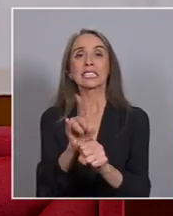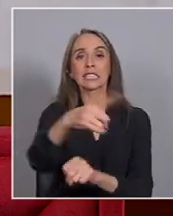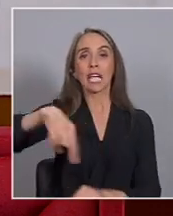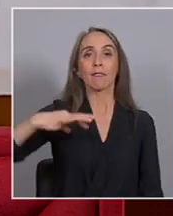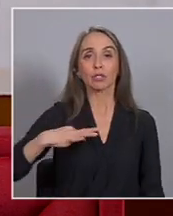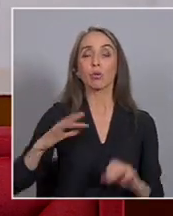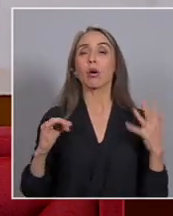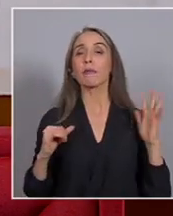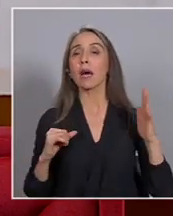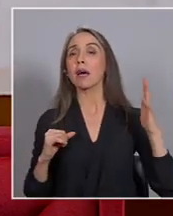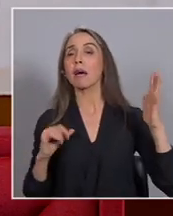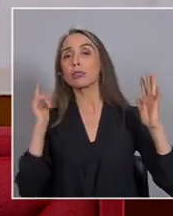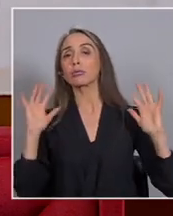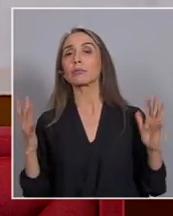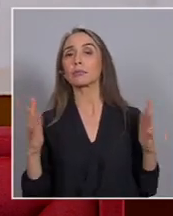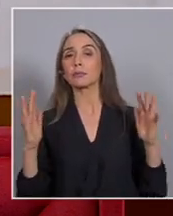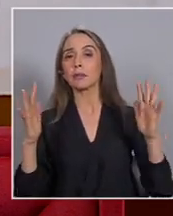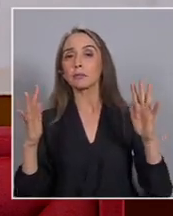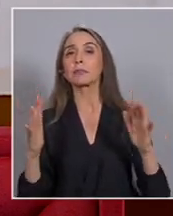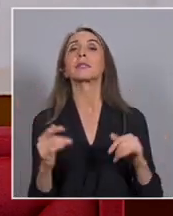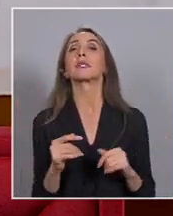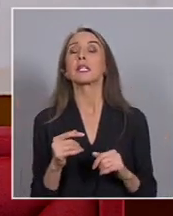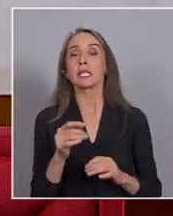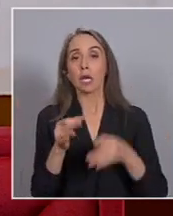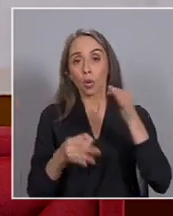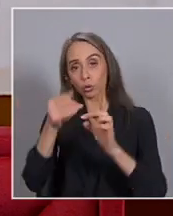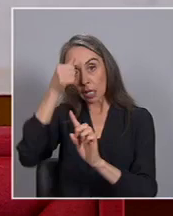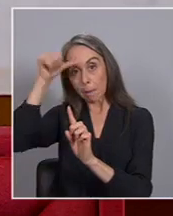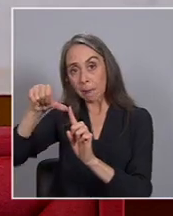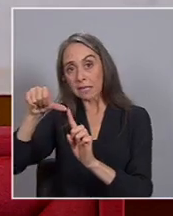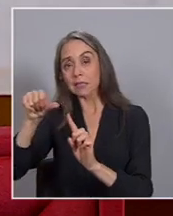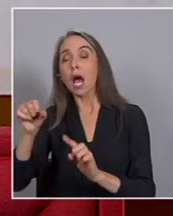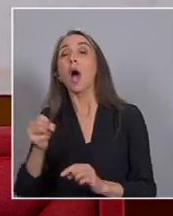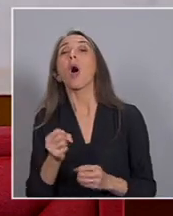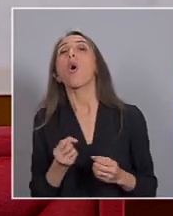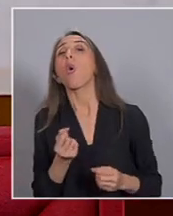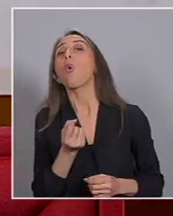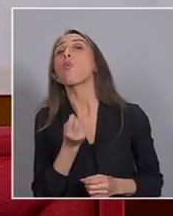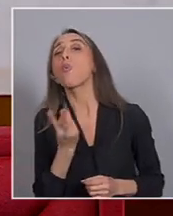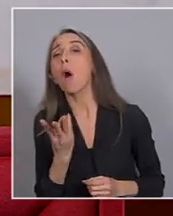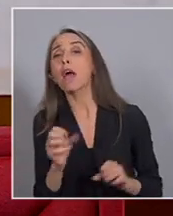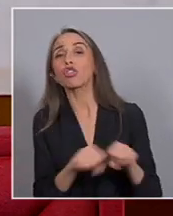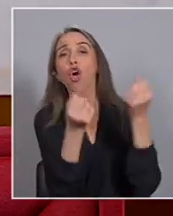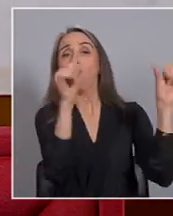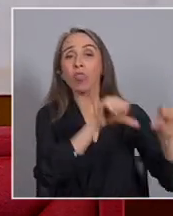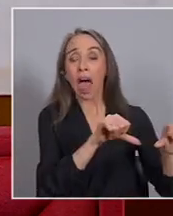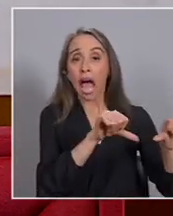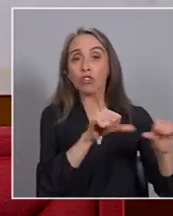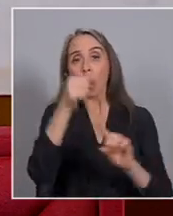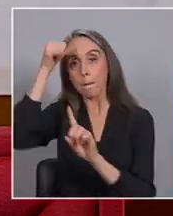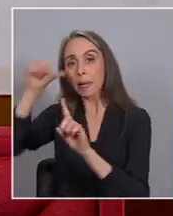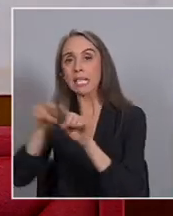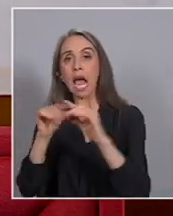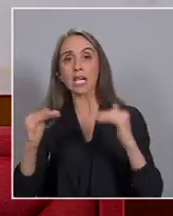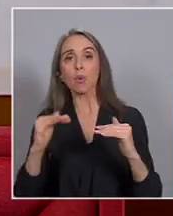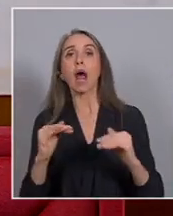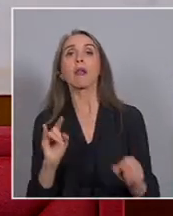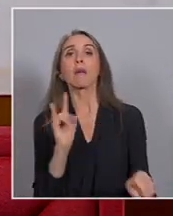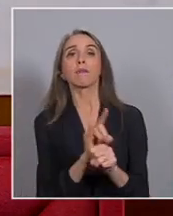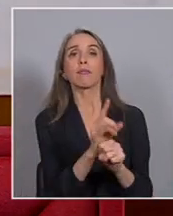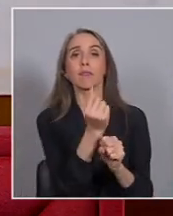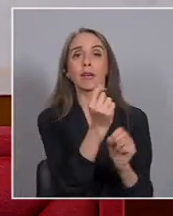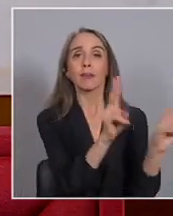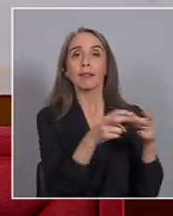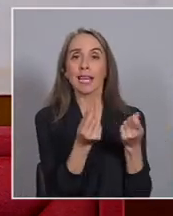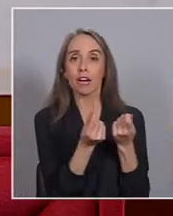pueblo. Y habrá penas proporcionales al daño causado para quienes cometan delitos económicos o contra el medio